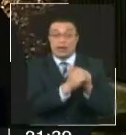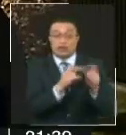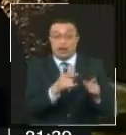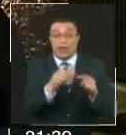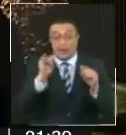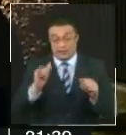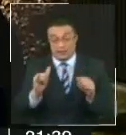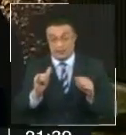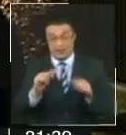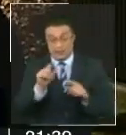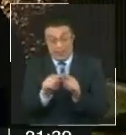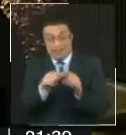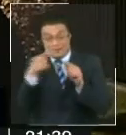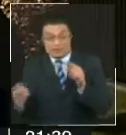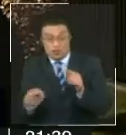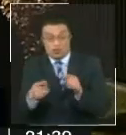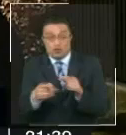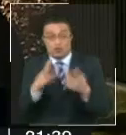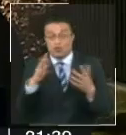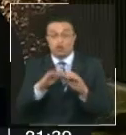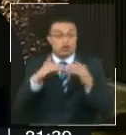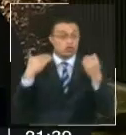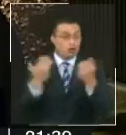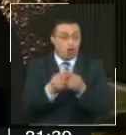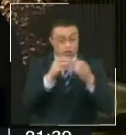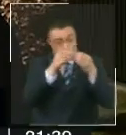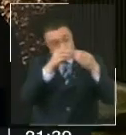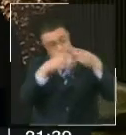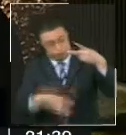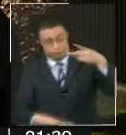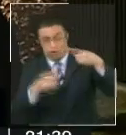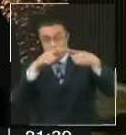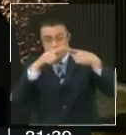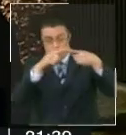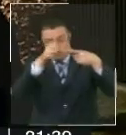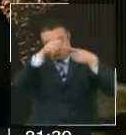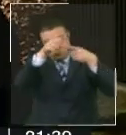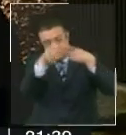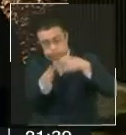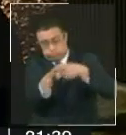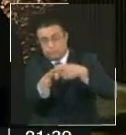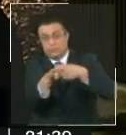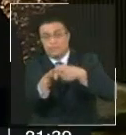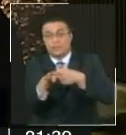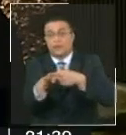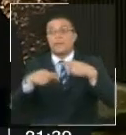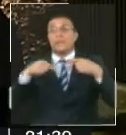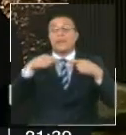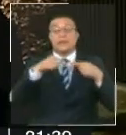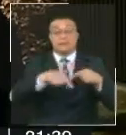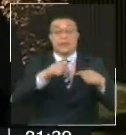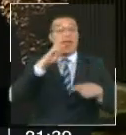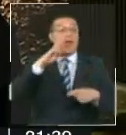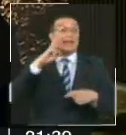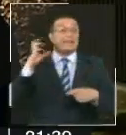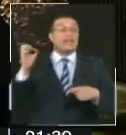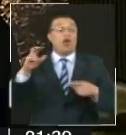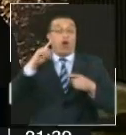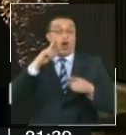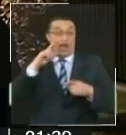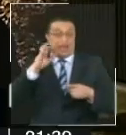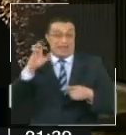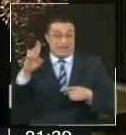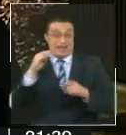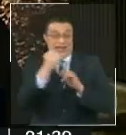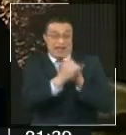consecuencialmente porque la verdad es que todo el resto de las cosas derivan de esto es decir reconocerle el carácter de Río internacional es lo que produce que el